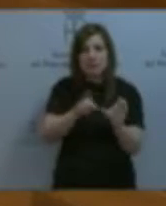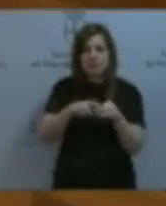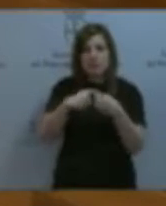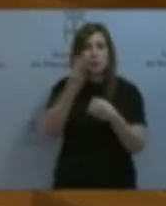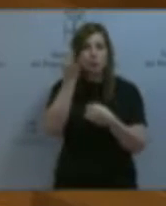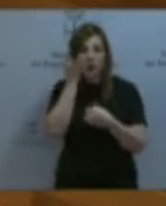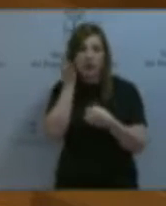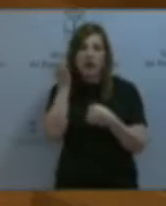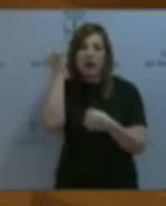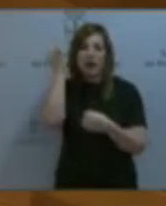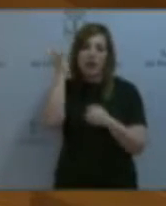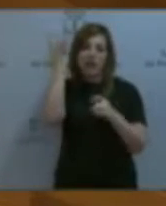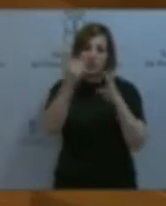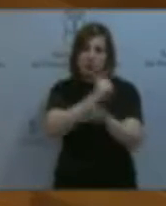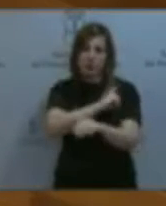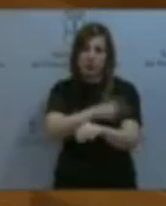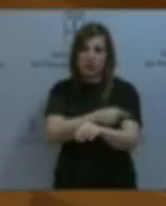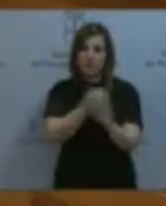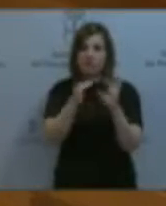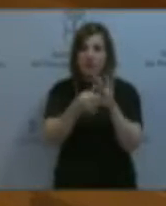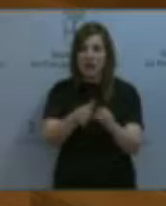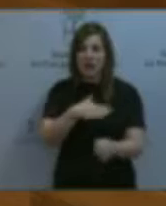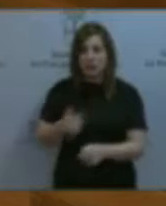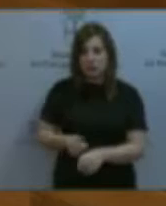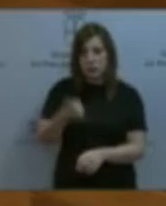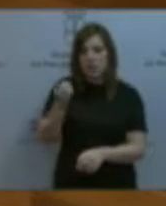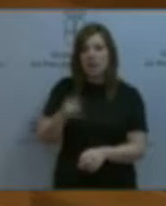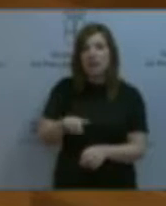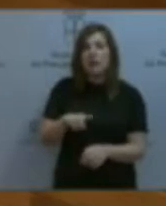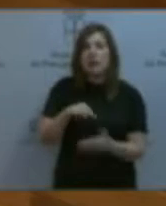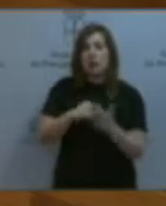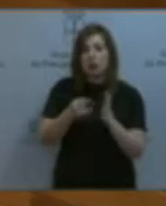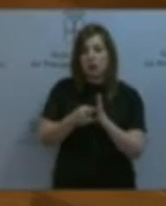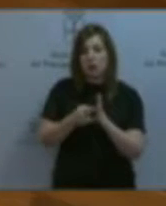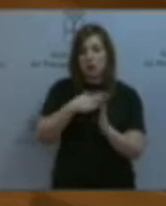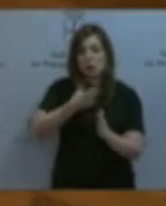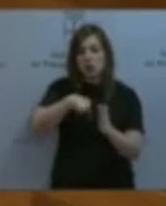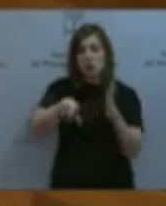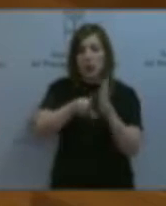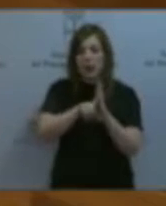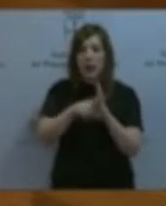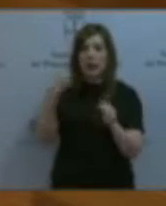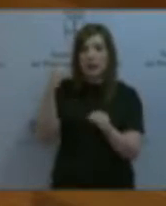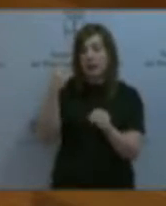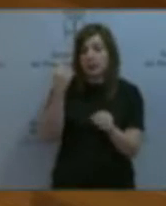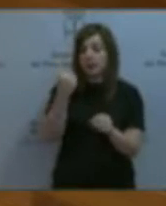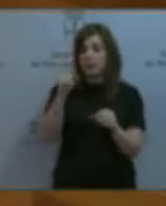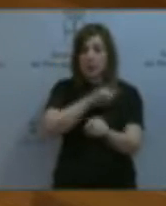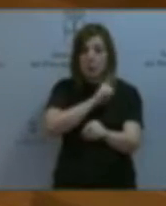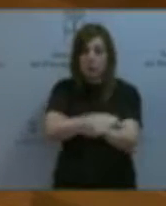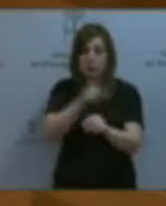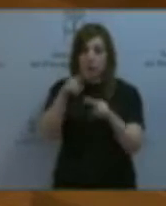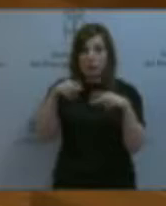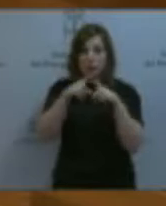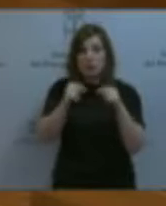en las actividades. Y le digo más, en nuestro anteproyecto de ley de la actividad física y el deporte del Principado de Asturias, que,